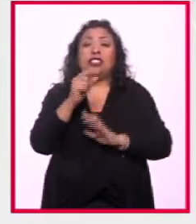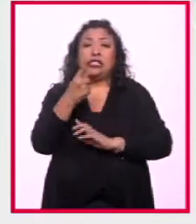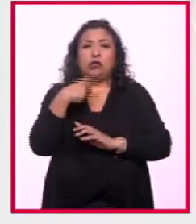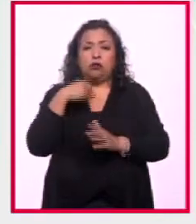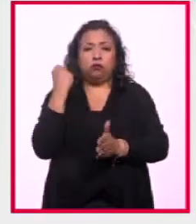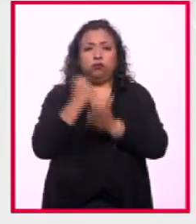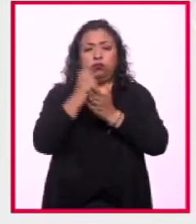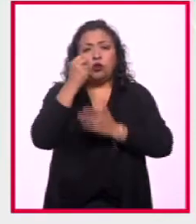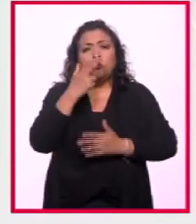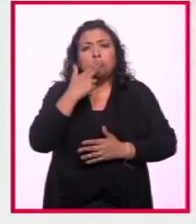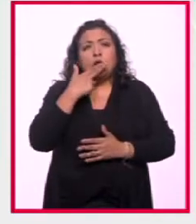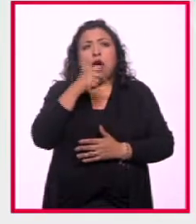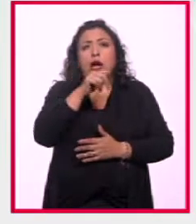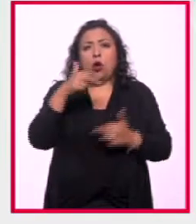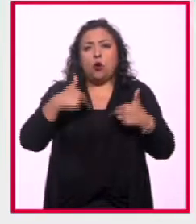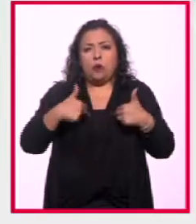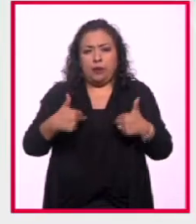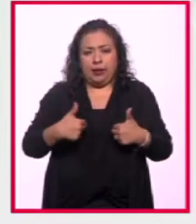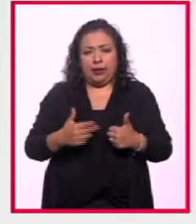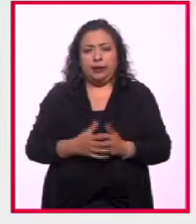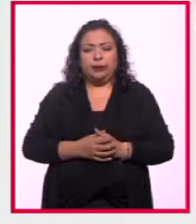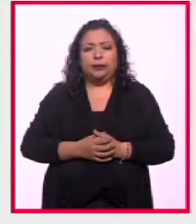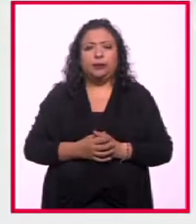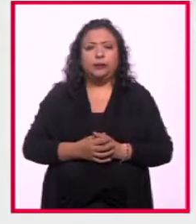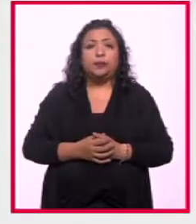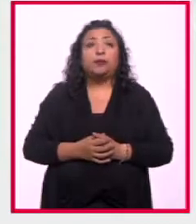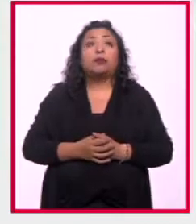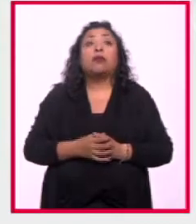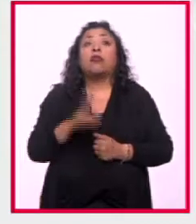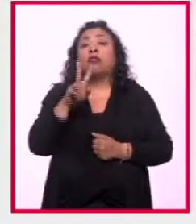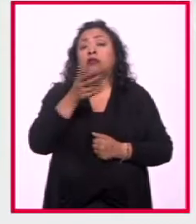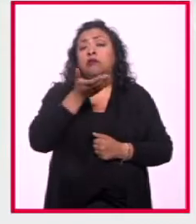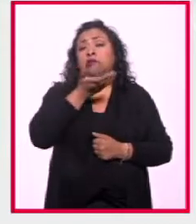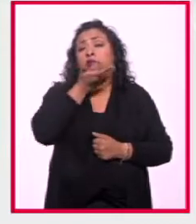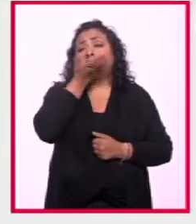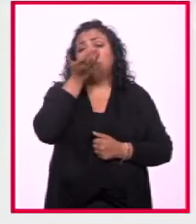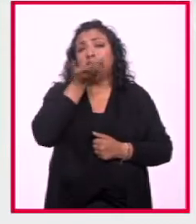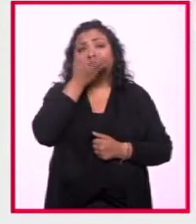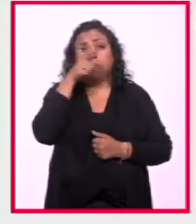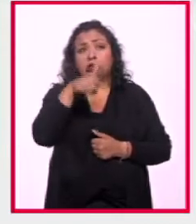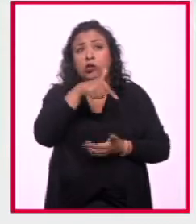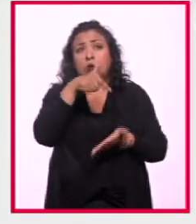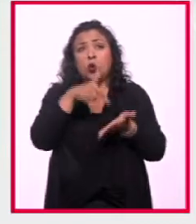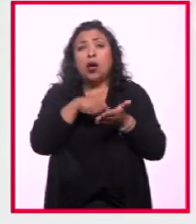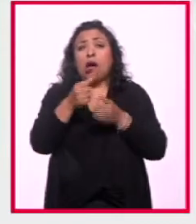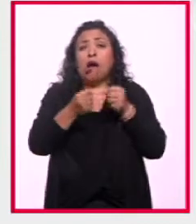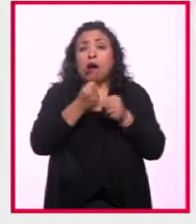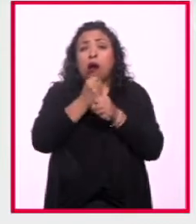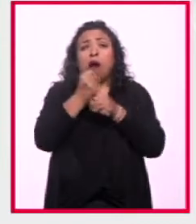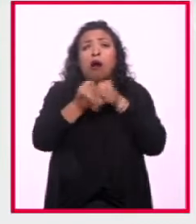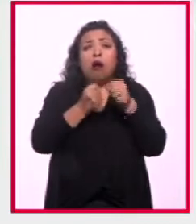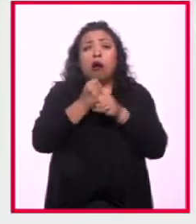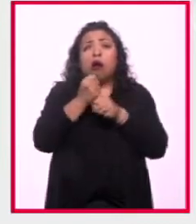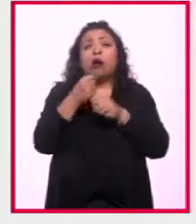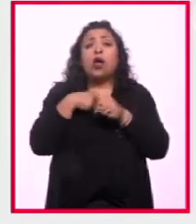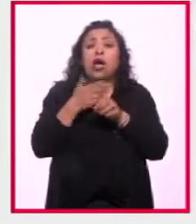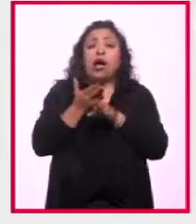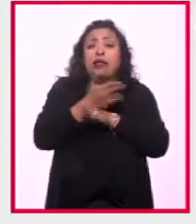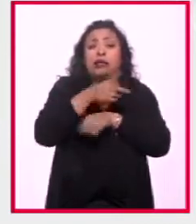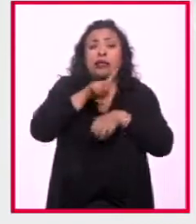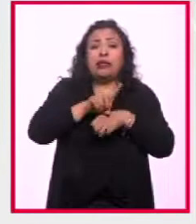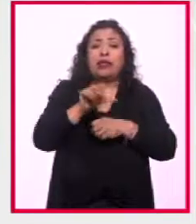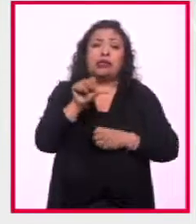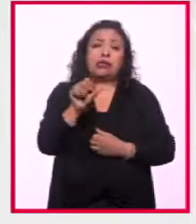declarado patrimonio de la humanidad una tradición se lleva a cabo ahí todos los años la víspera del